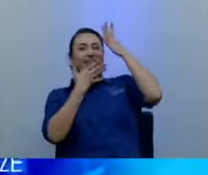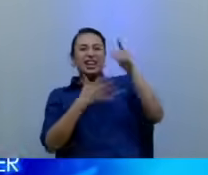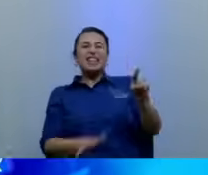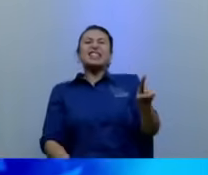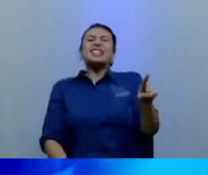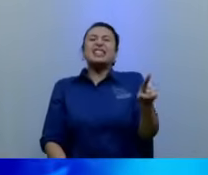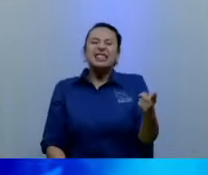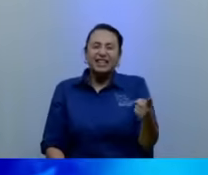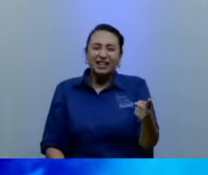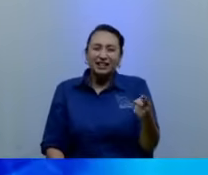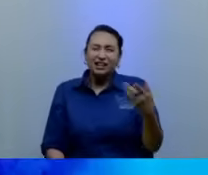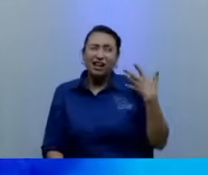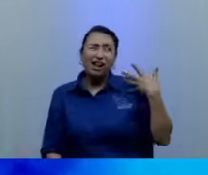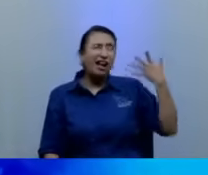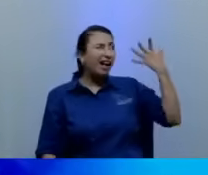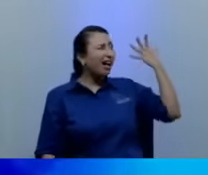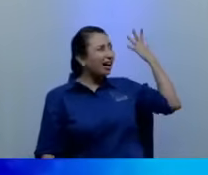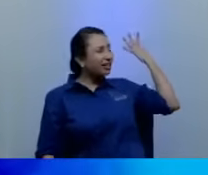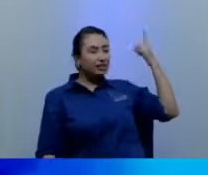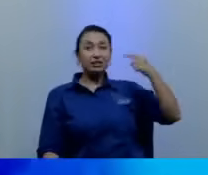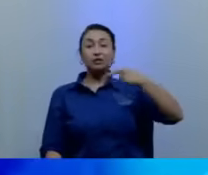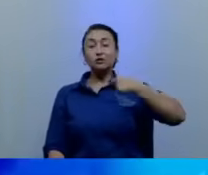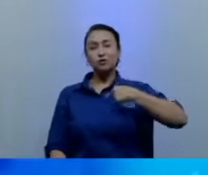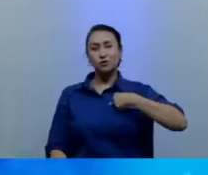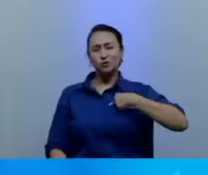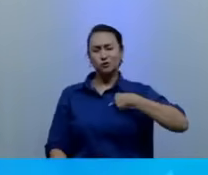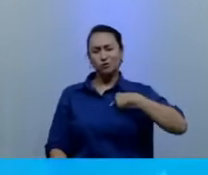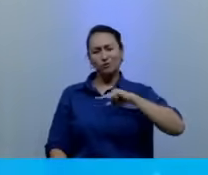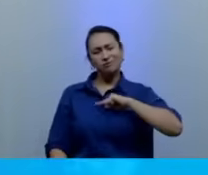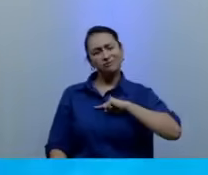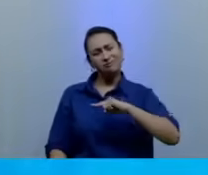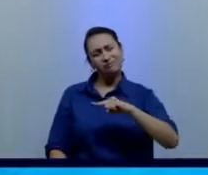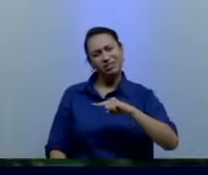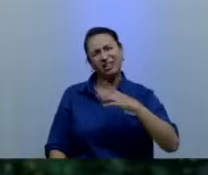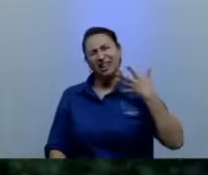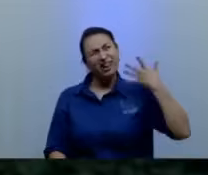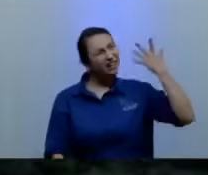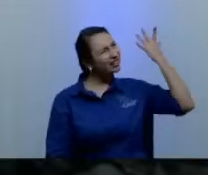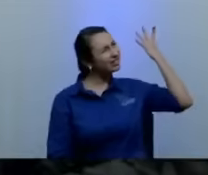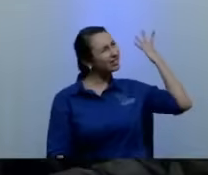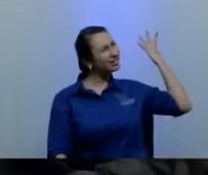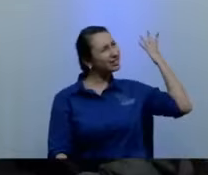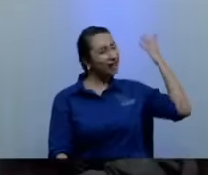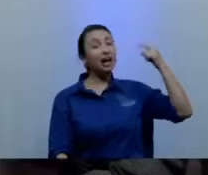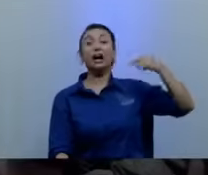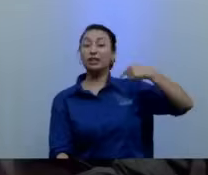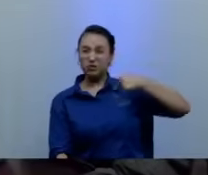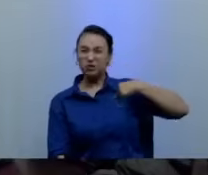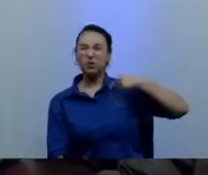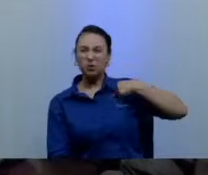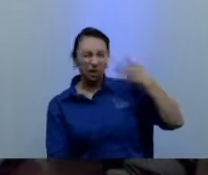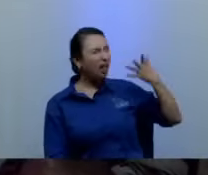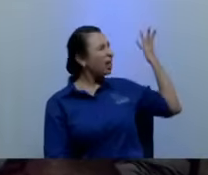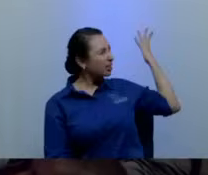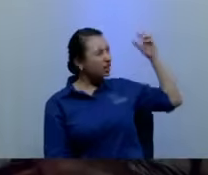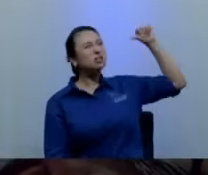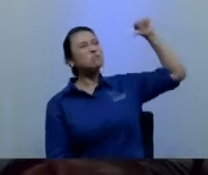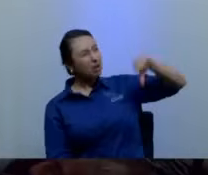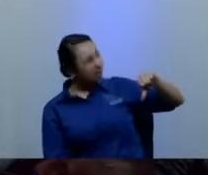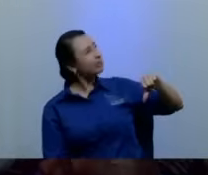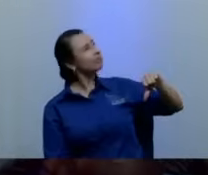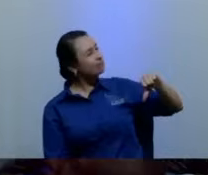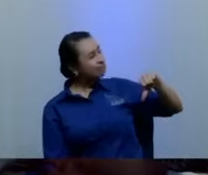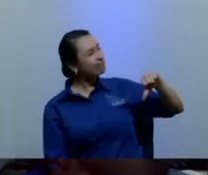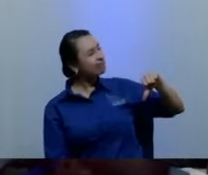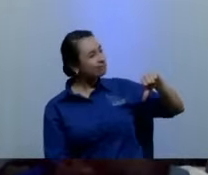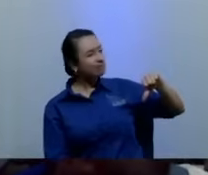Y entonces tener esa reacción que tuvieron aquellos que fueron impactados por el mensaje de Pedro cuando dijeron: